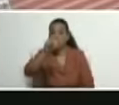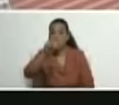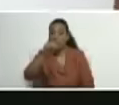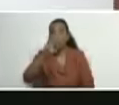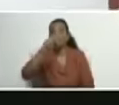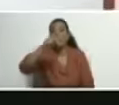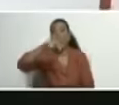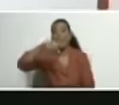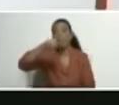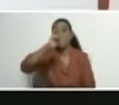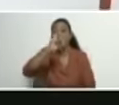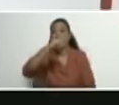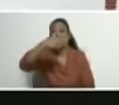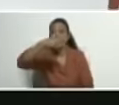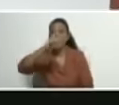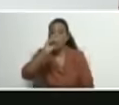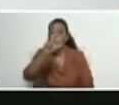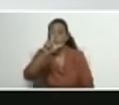acuerdos.